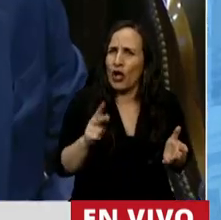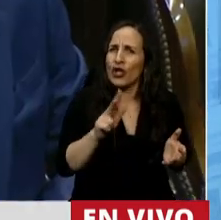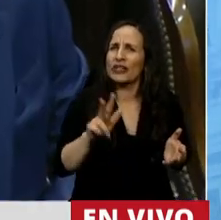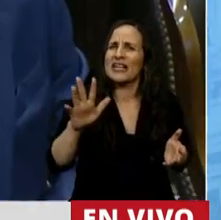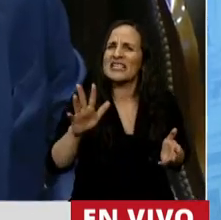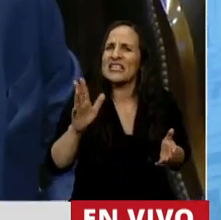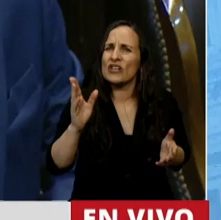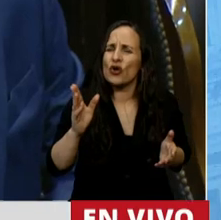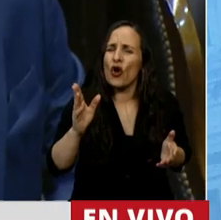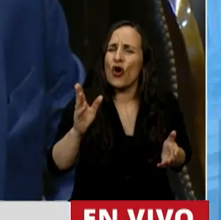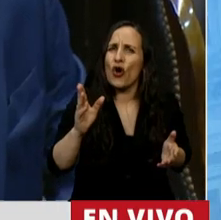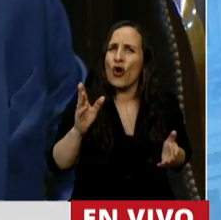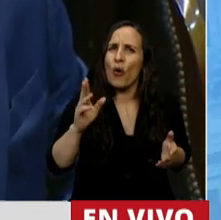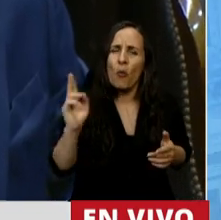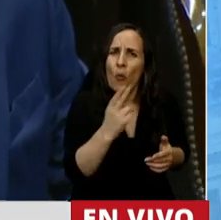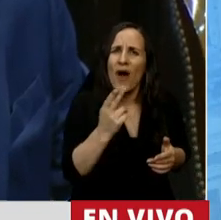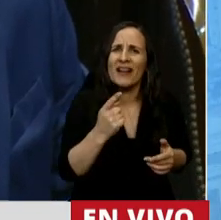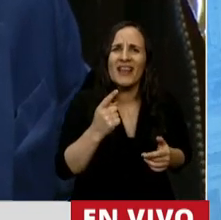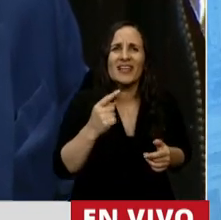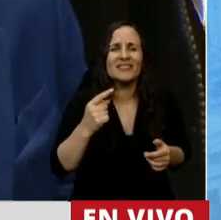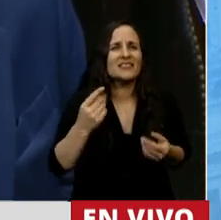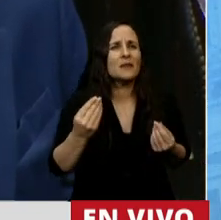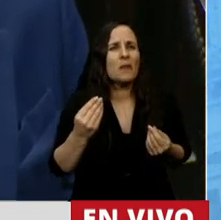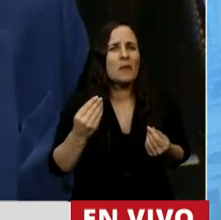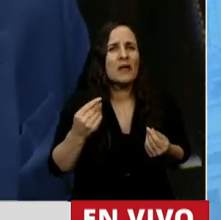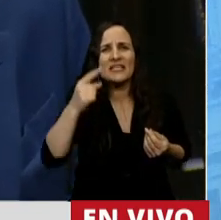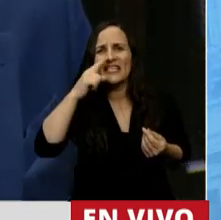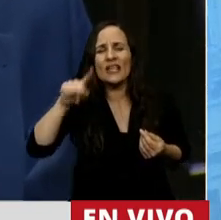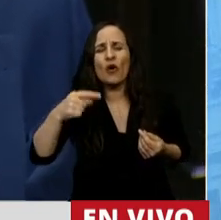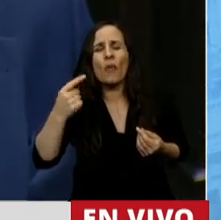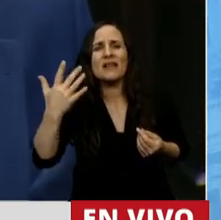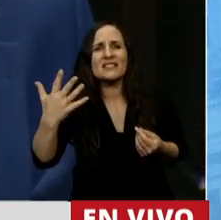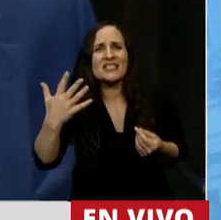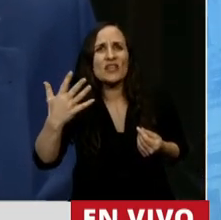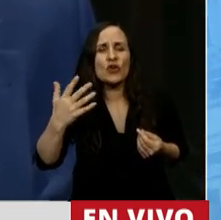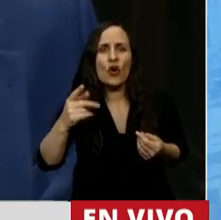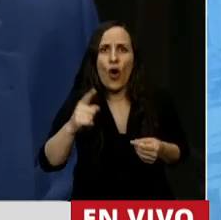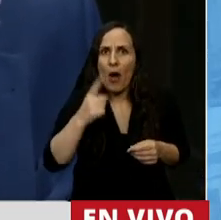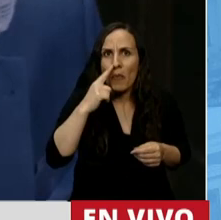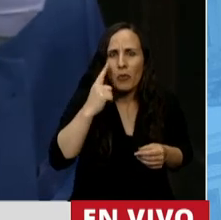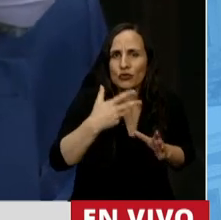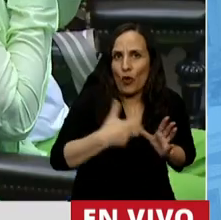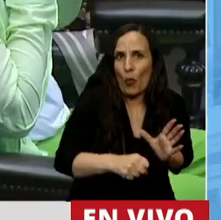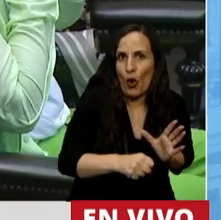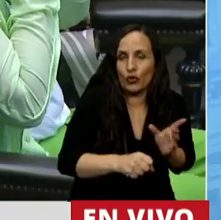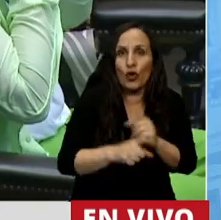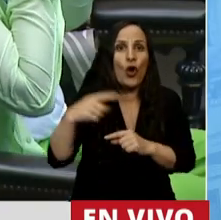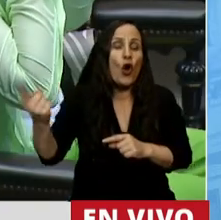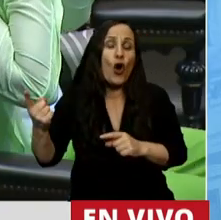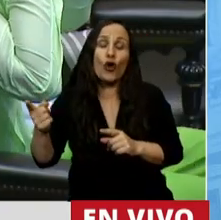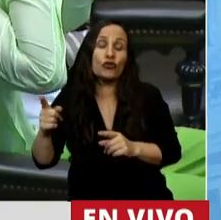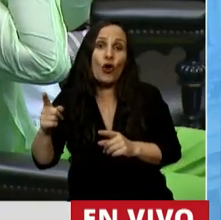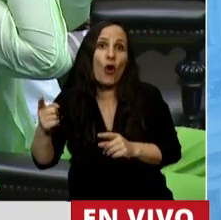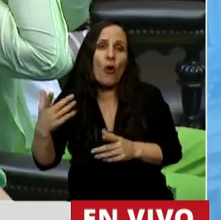el 7,4% son por abortos provocados y el 92,6% son por causas